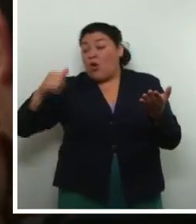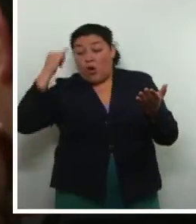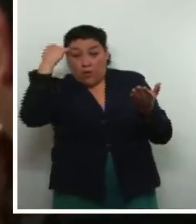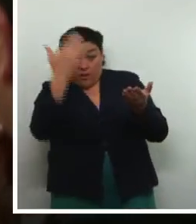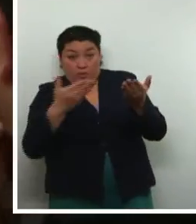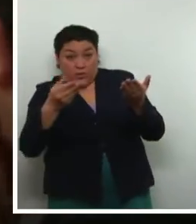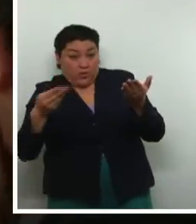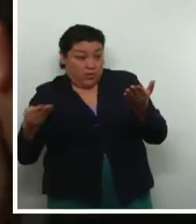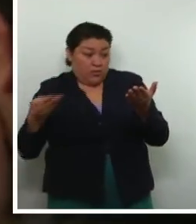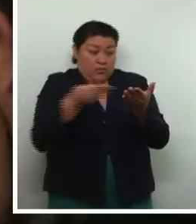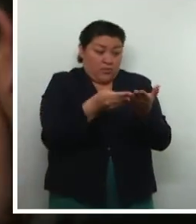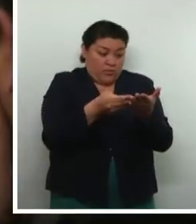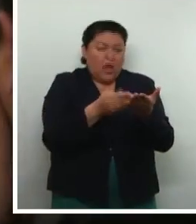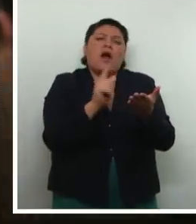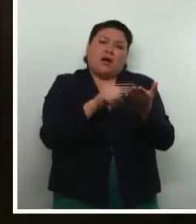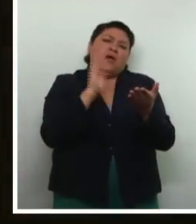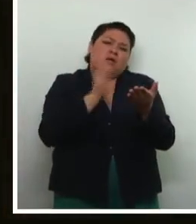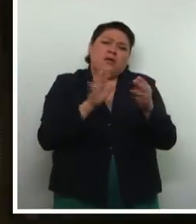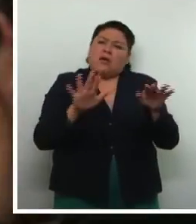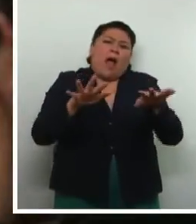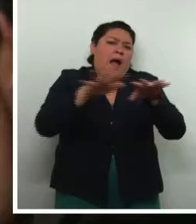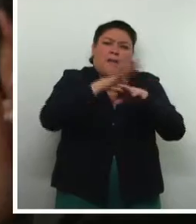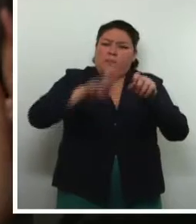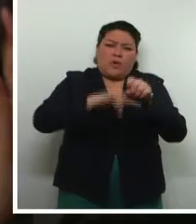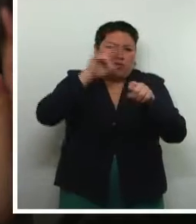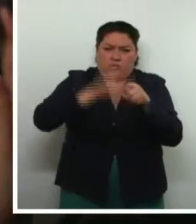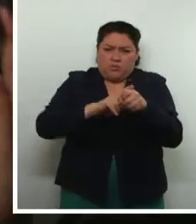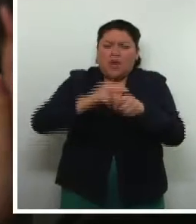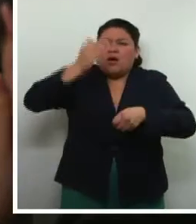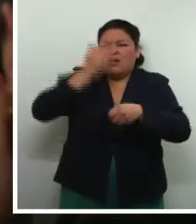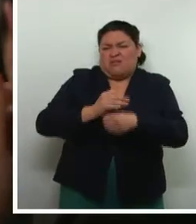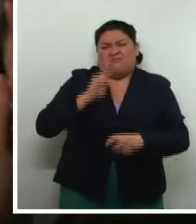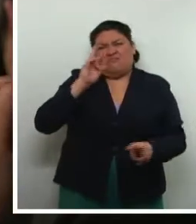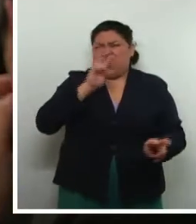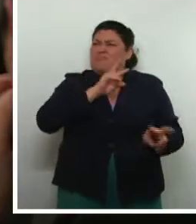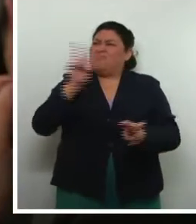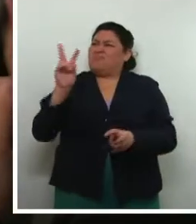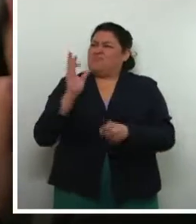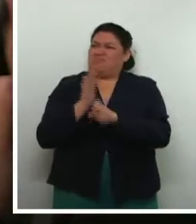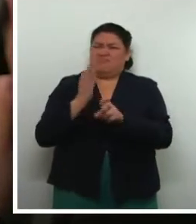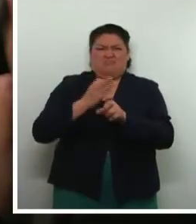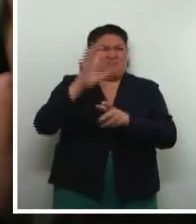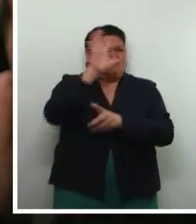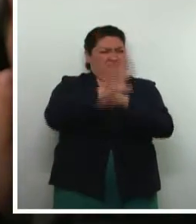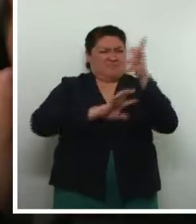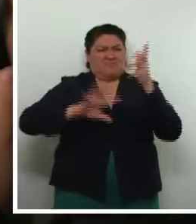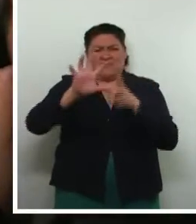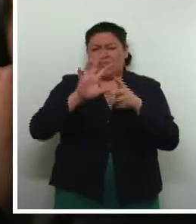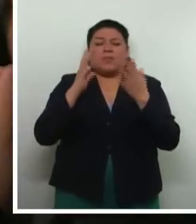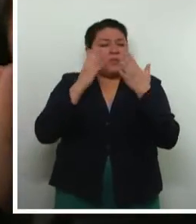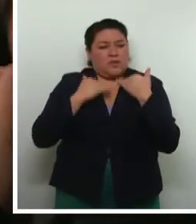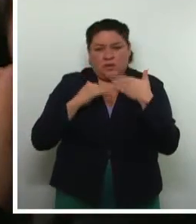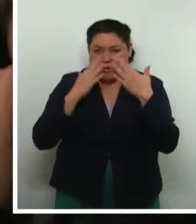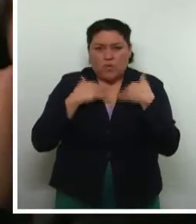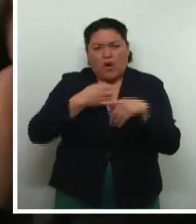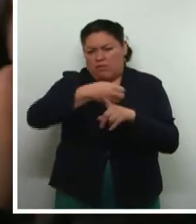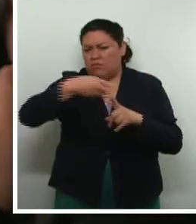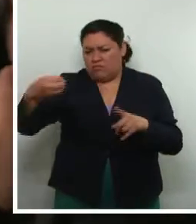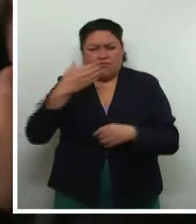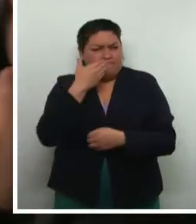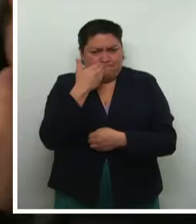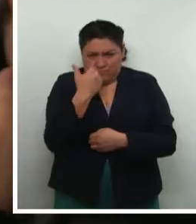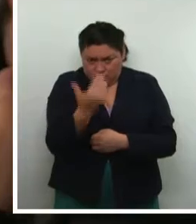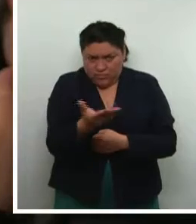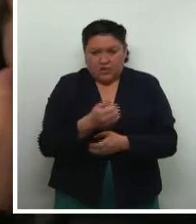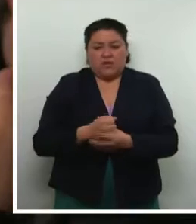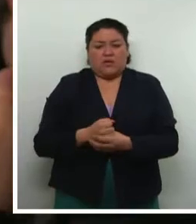particularmente. Yo no le veo en el fondo ninguna complicación para eso. Si se